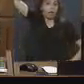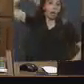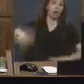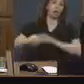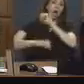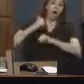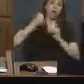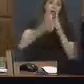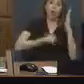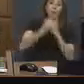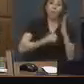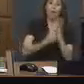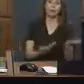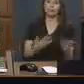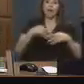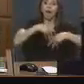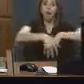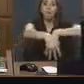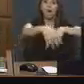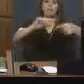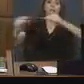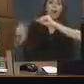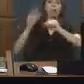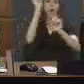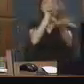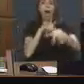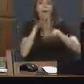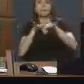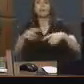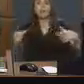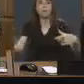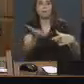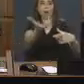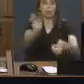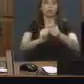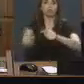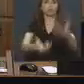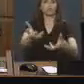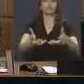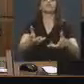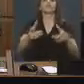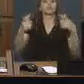tantos años? En marchas, en discusiones, en asambleas, en barricadas cuando ha sido necesario.